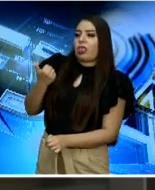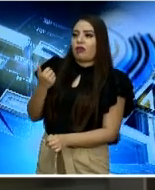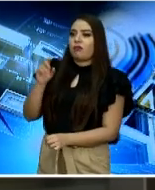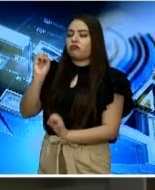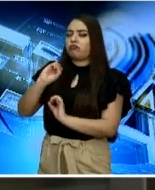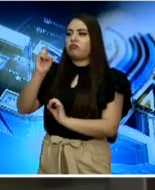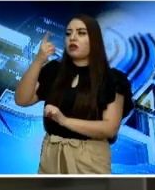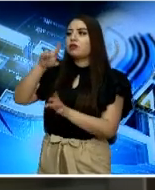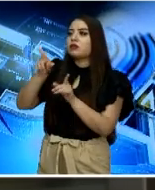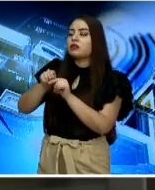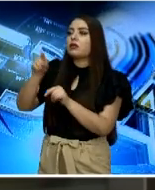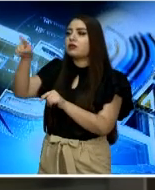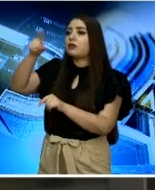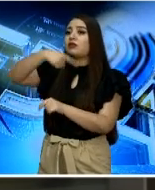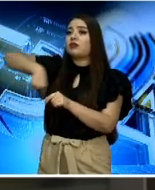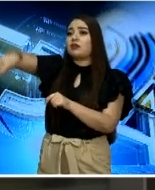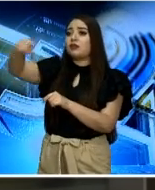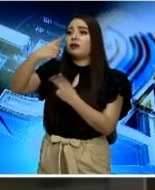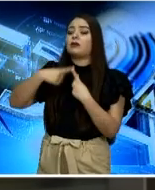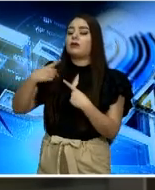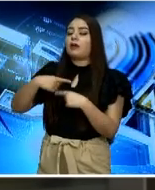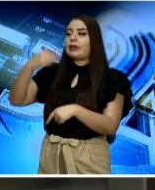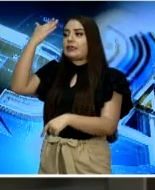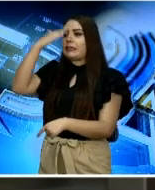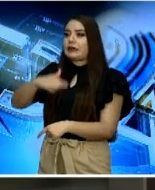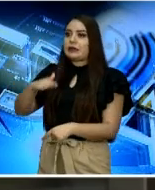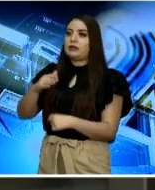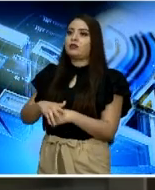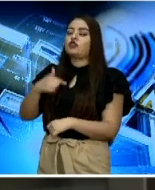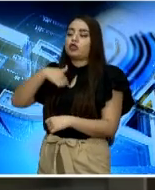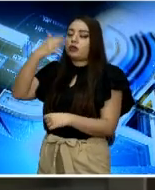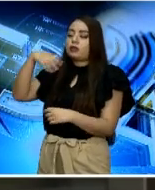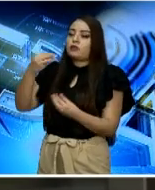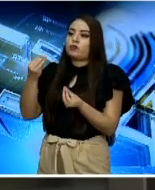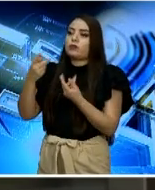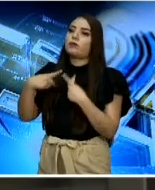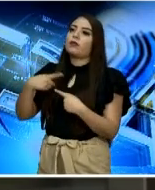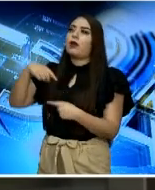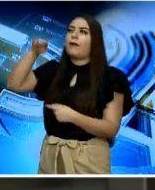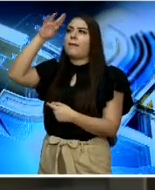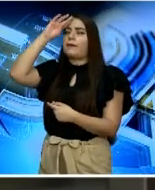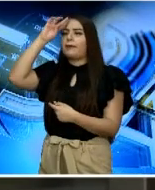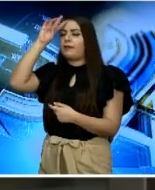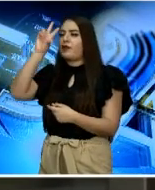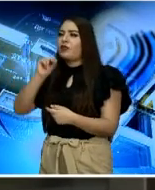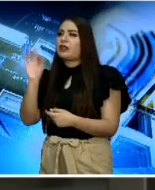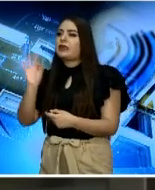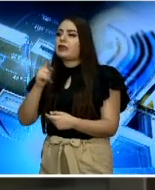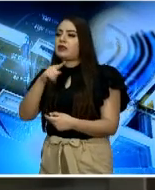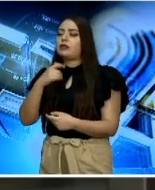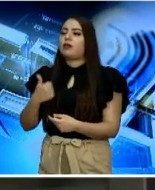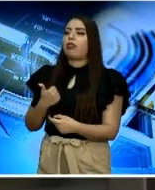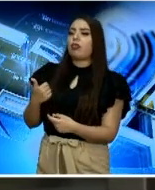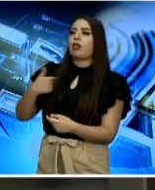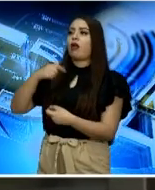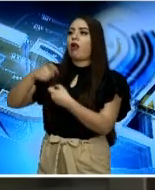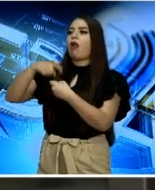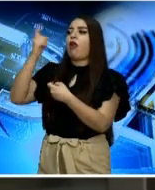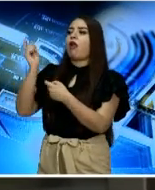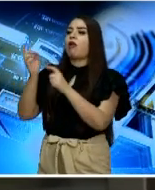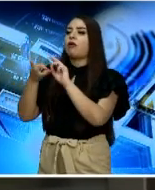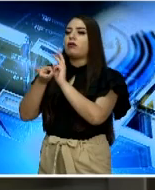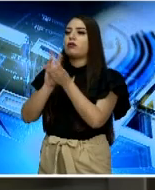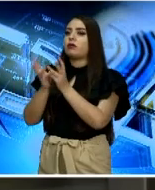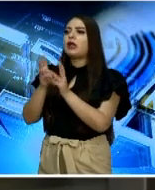esté enterada. Yo sé que mucha gente ha de pensar lo contrario, que me salí del grupo de WhatsApp y sí lo hice, pero por